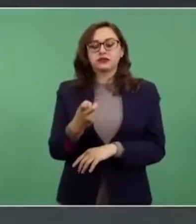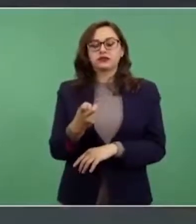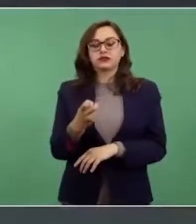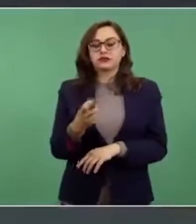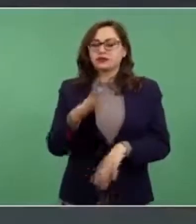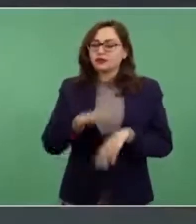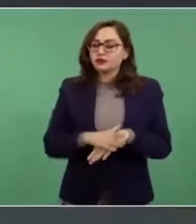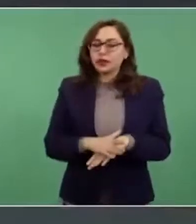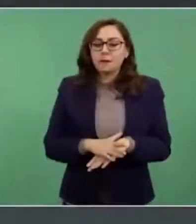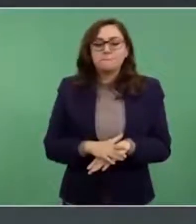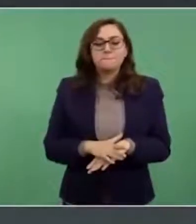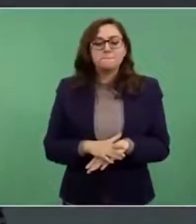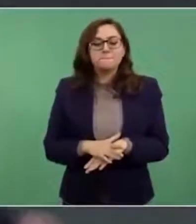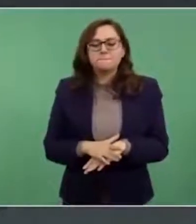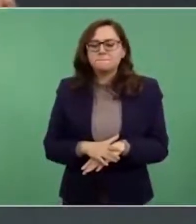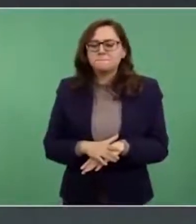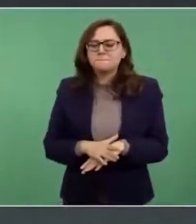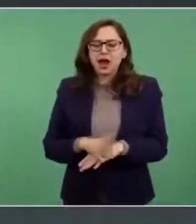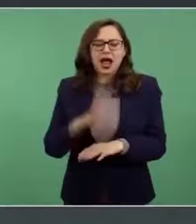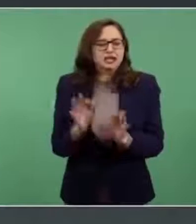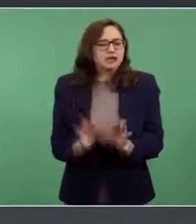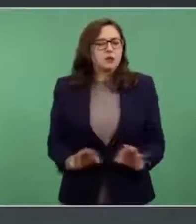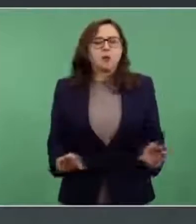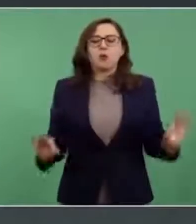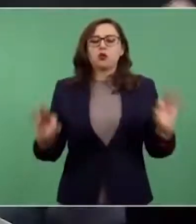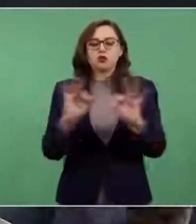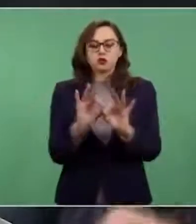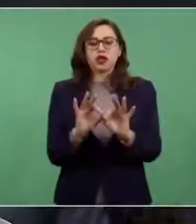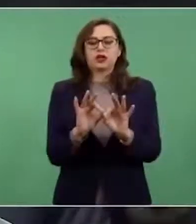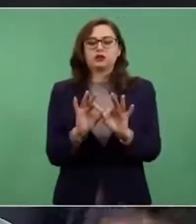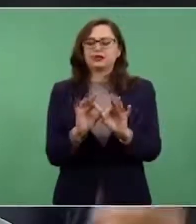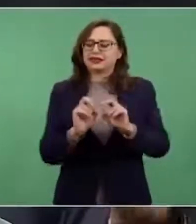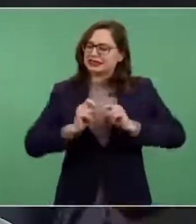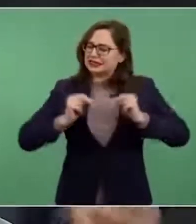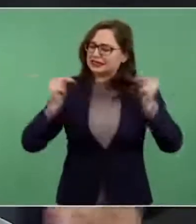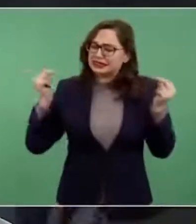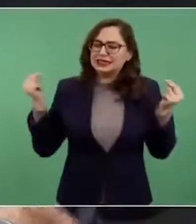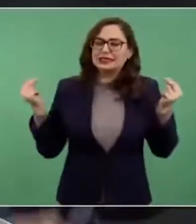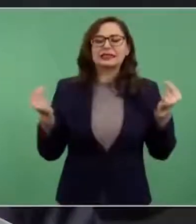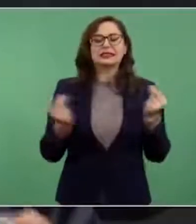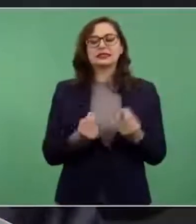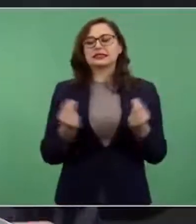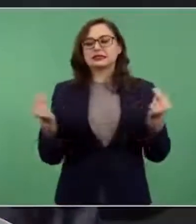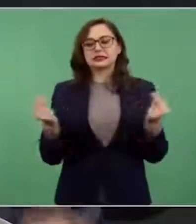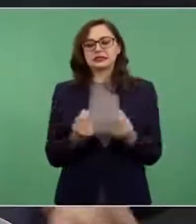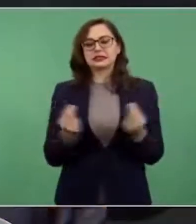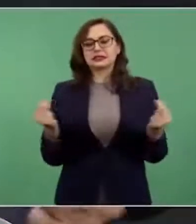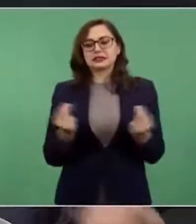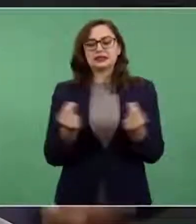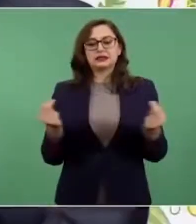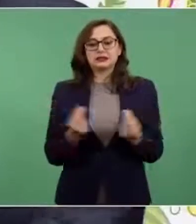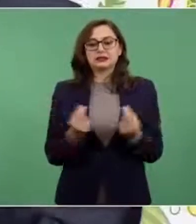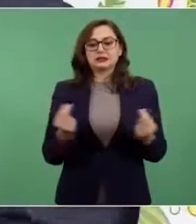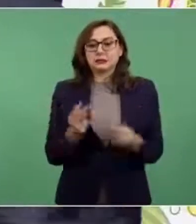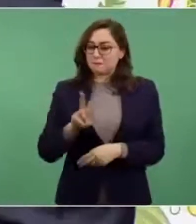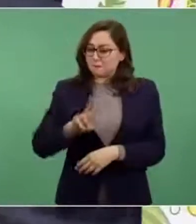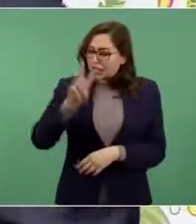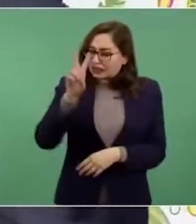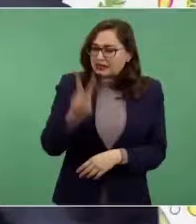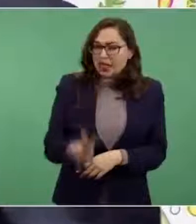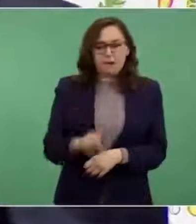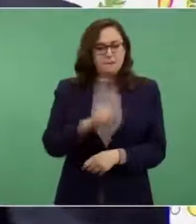es lo más cercano a lo esencial, a lo mero